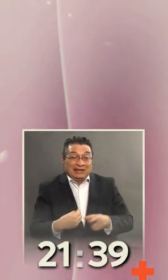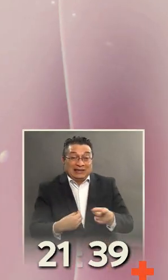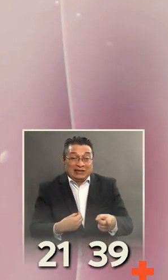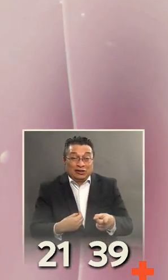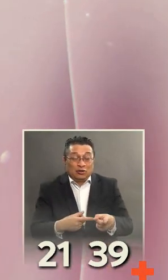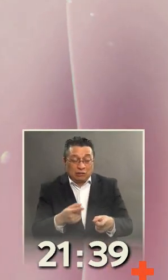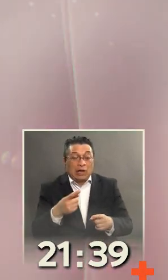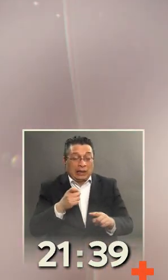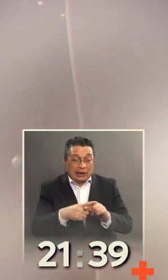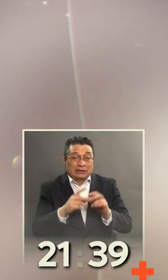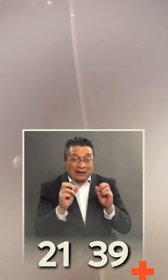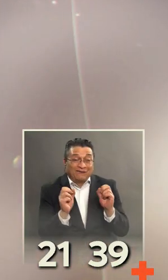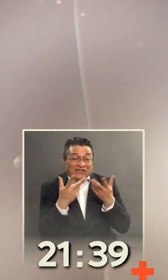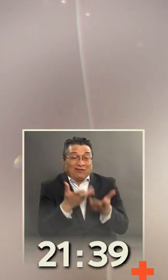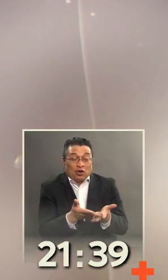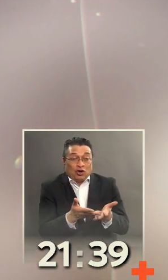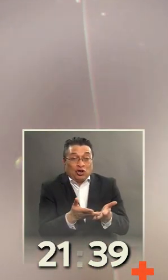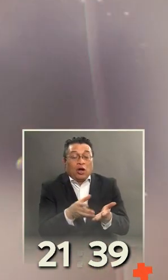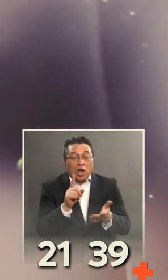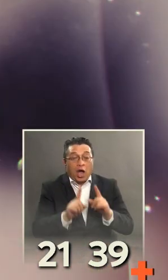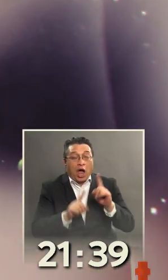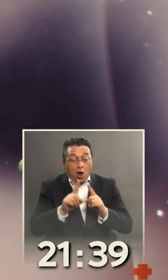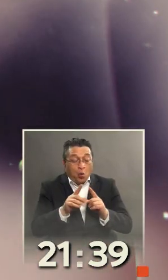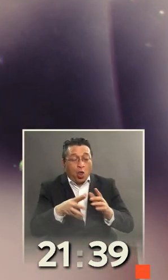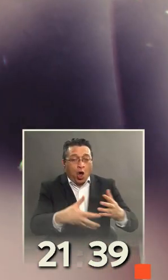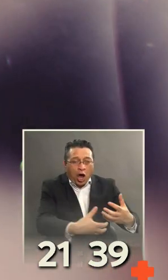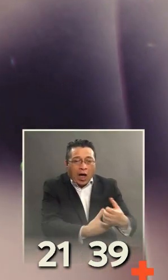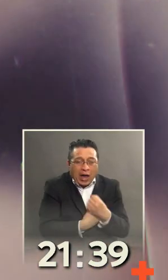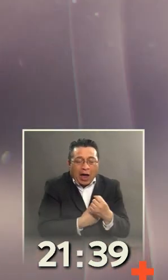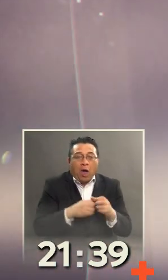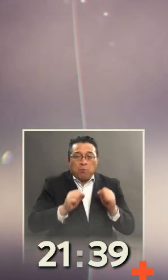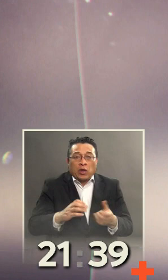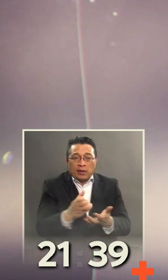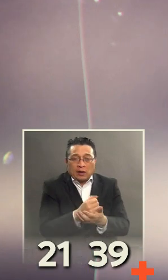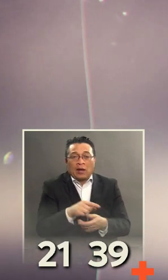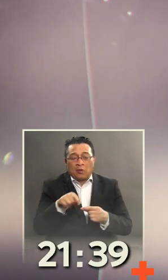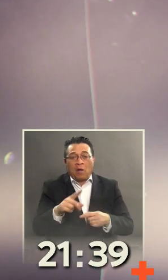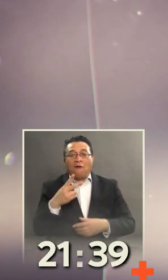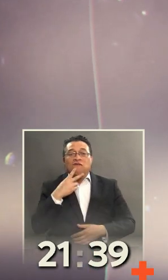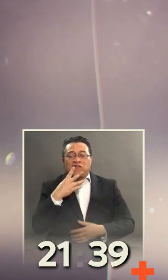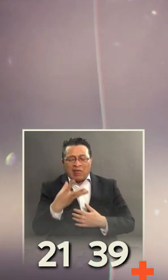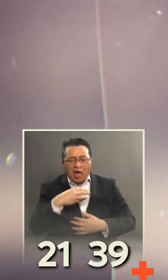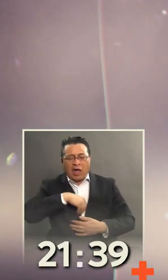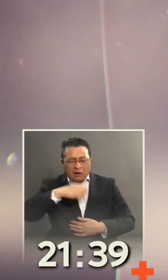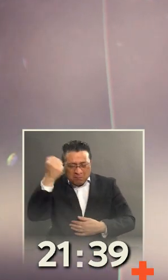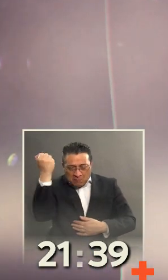que algunas incluso alcanzaron a abrazar y que sigue presente en sus vidas.